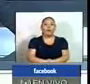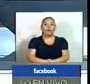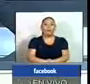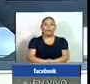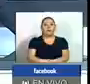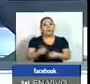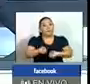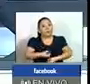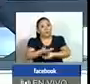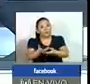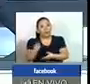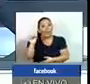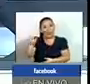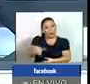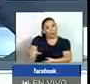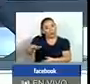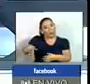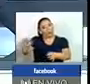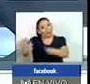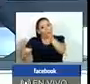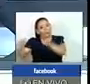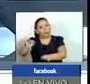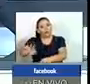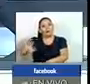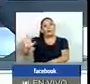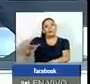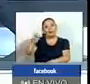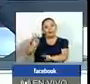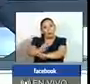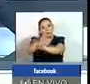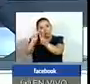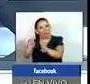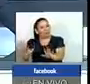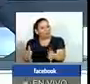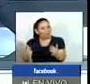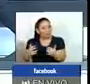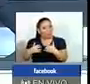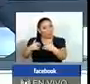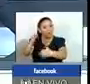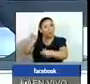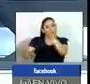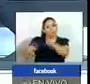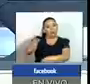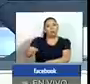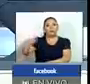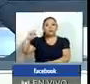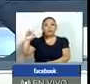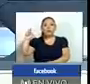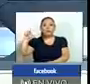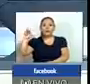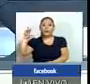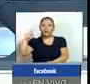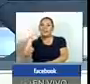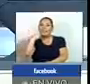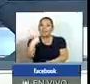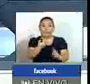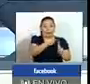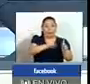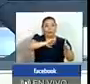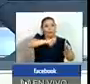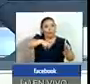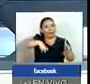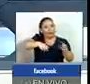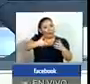También les contamos que en el juzgado, Quinto de Paz se desarrolló la audiencia inicial en el caso Centrum, en el que está siendo procesado Gustavo López